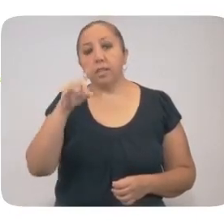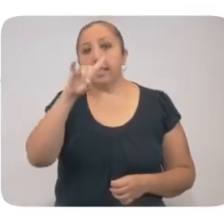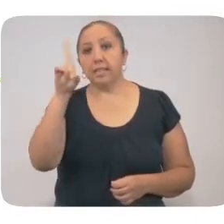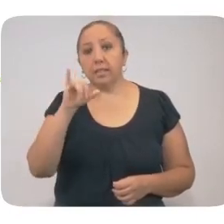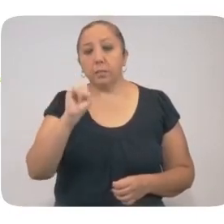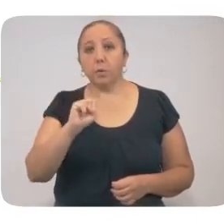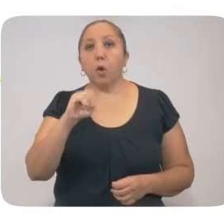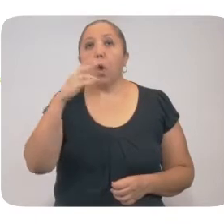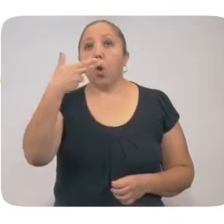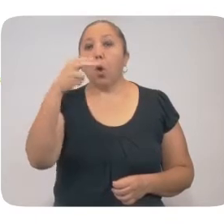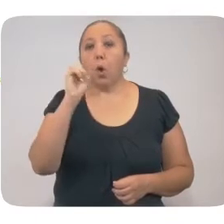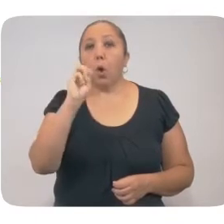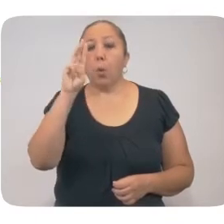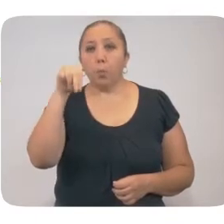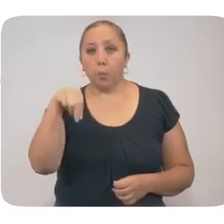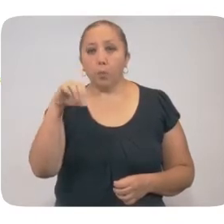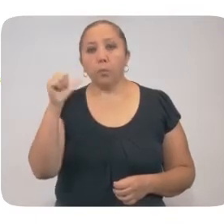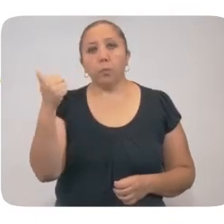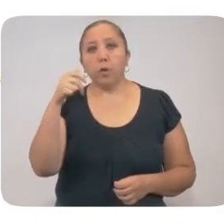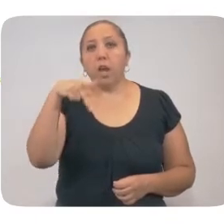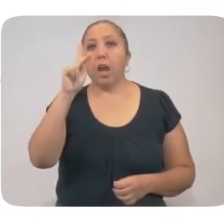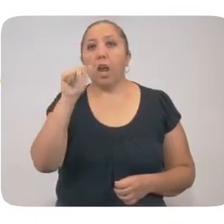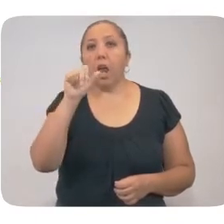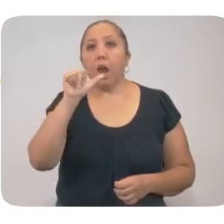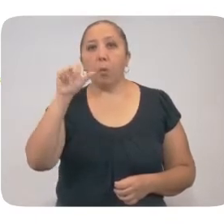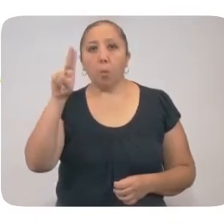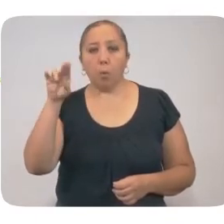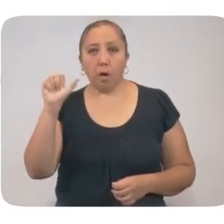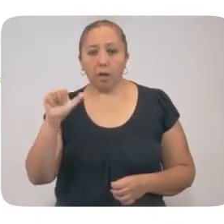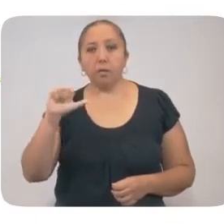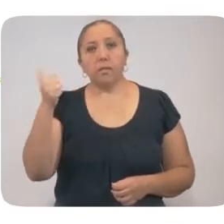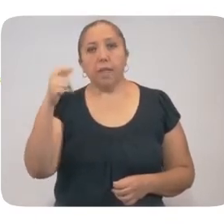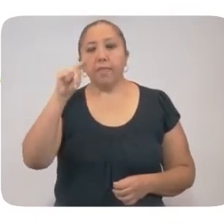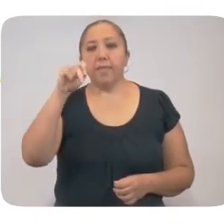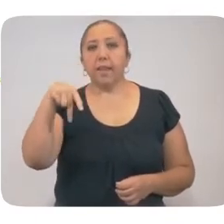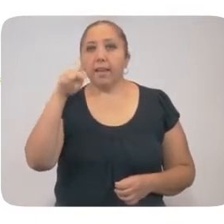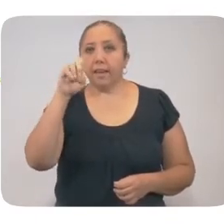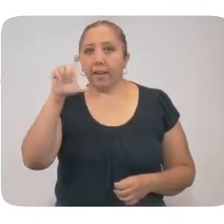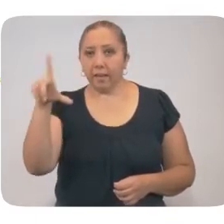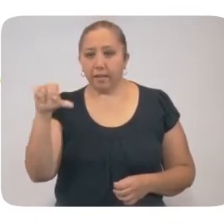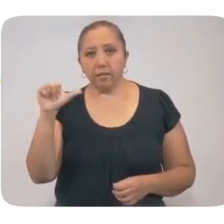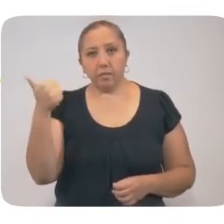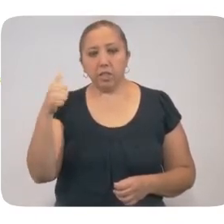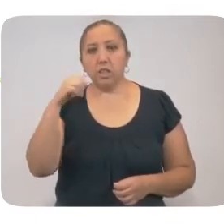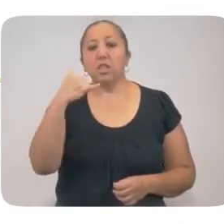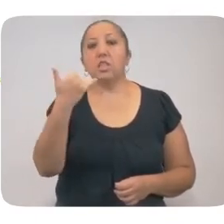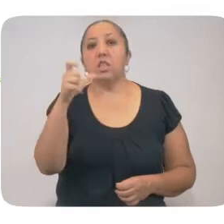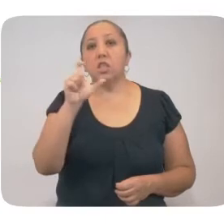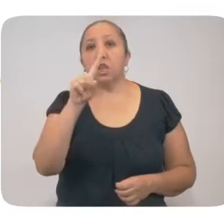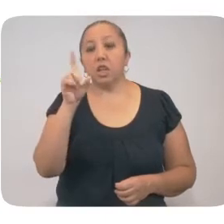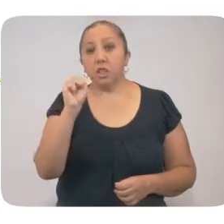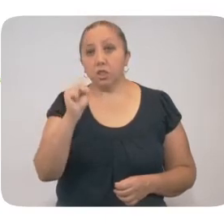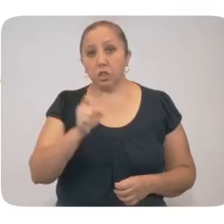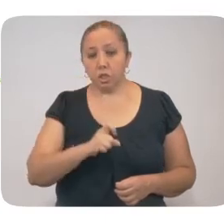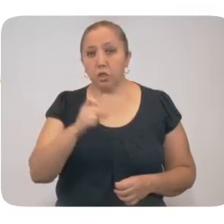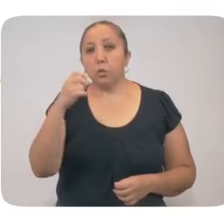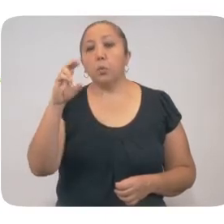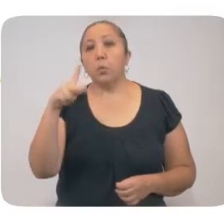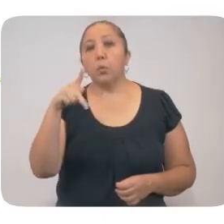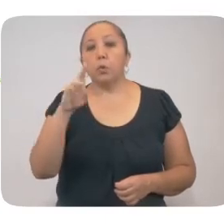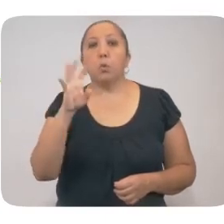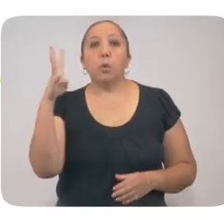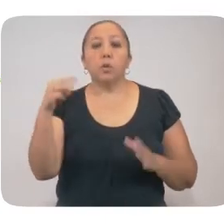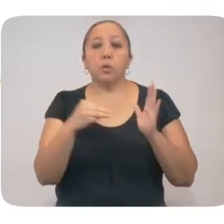Jomum, Izamal, Cagua, Maxcanú, Samajil, Tecal de Venegas, Tetis y Yaxcucul. En total, ya